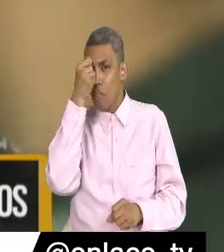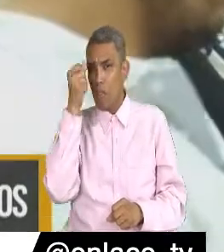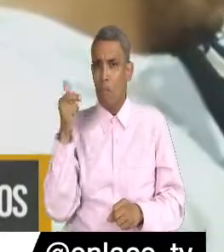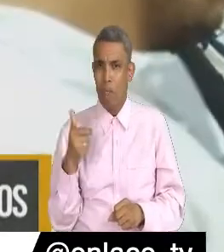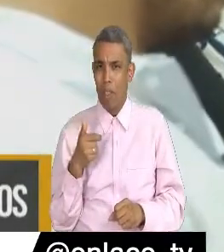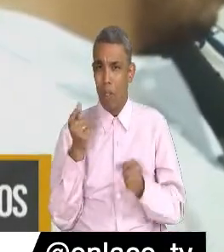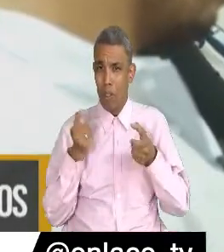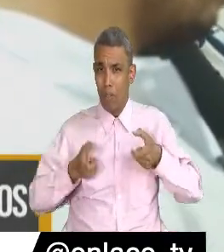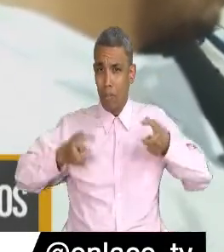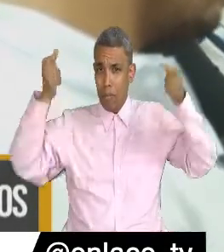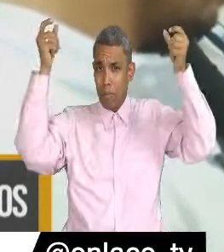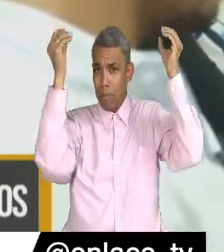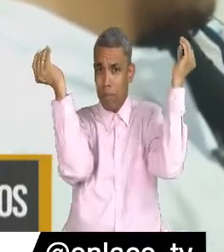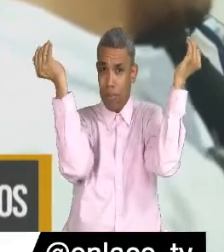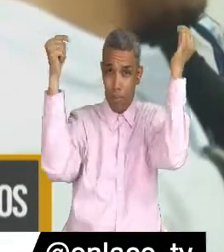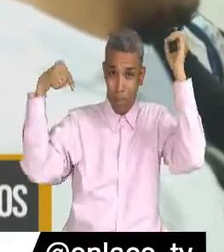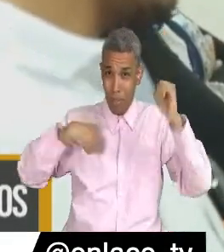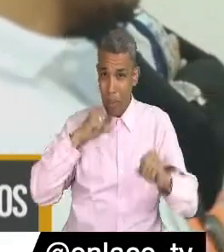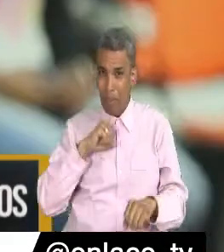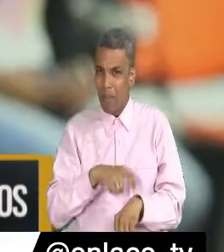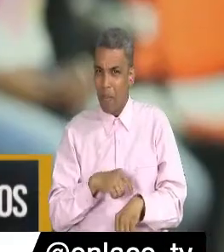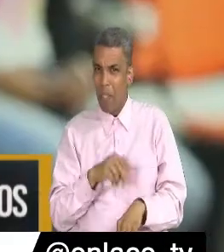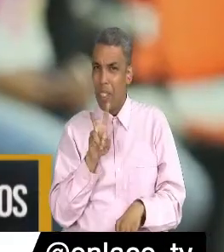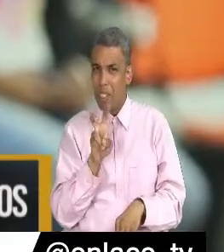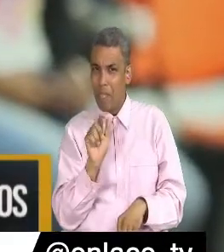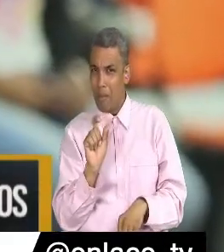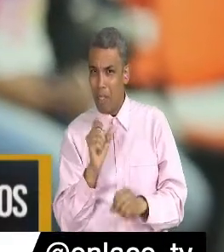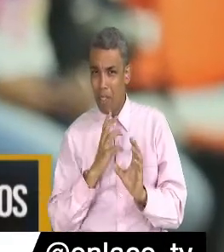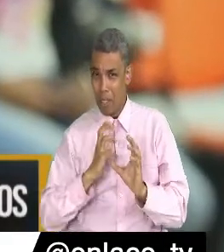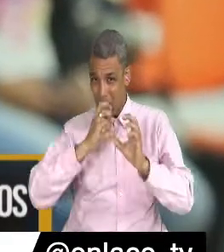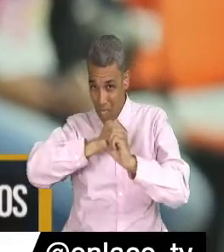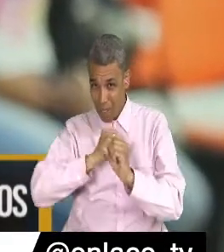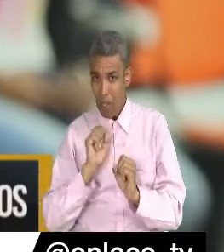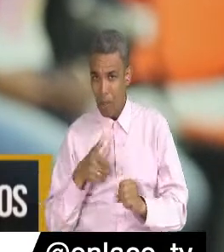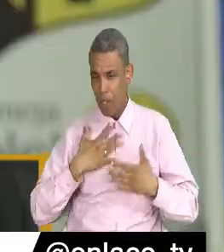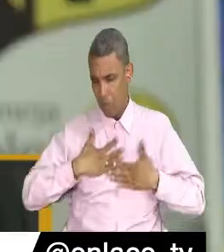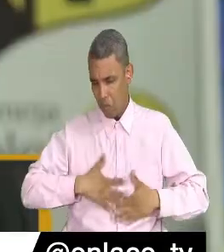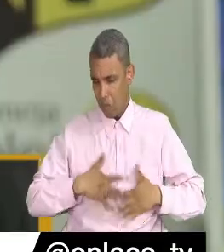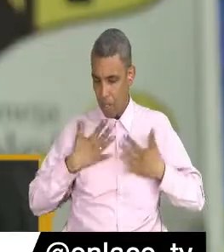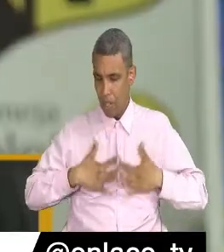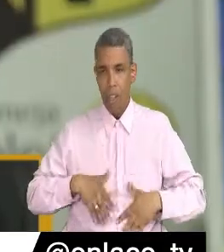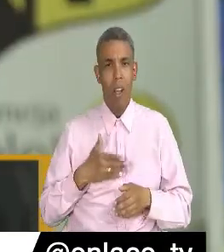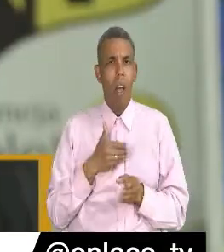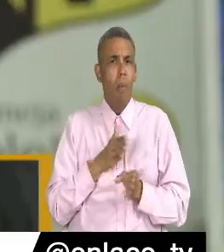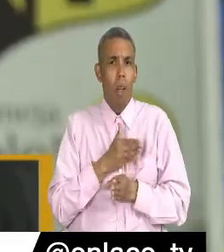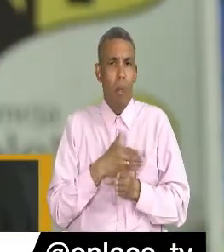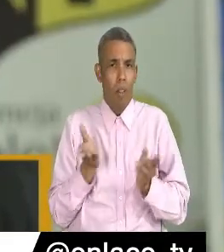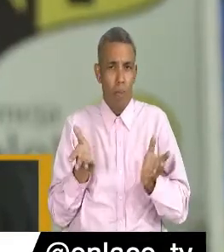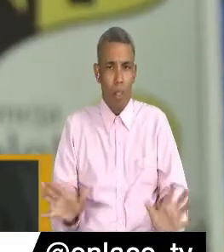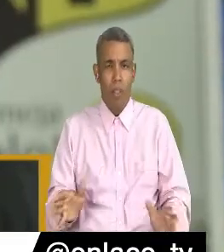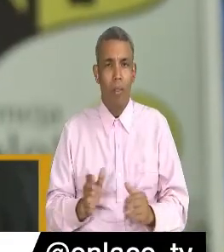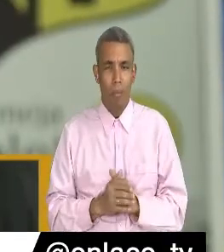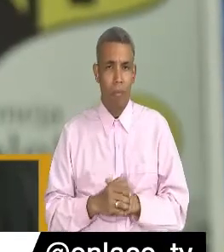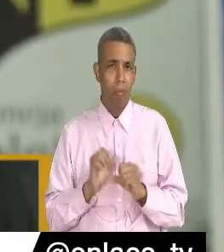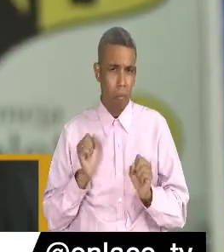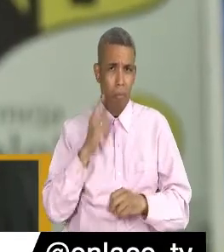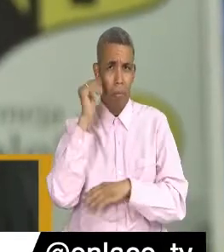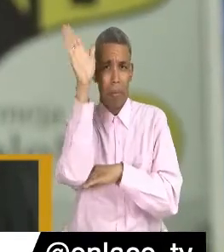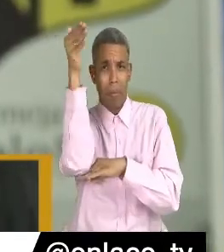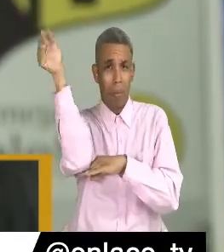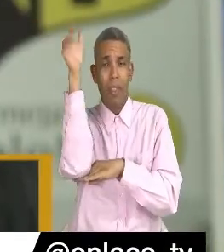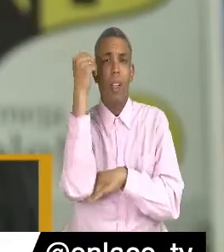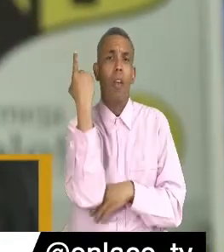el Estadio Daniel Villa Zapata desde las 7:30 de la noche transcurra en total normalidad. Un solo trapo y van a tener pues los controles